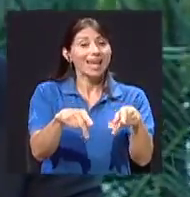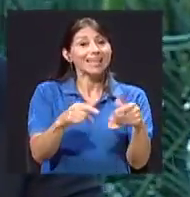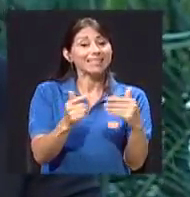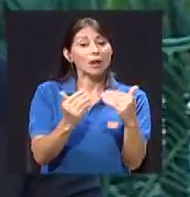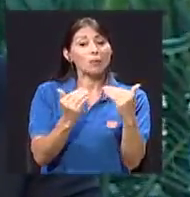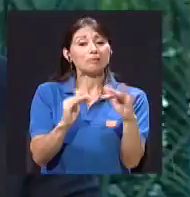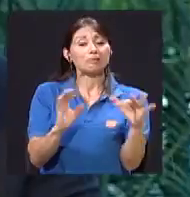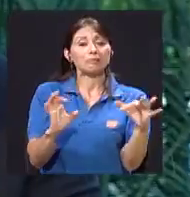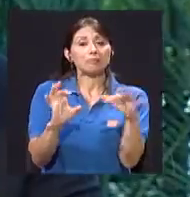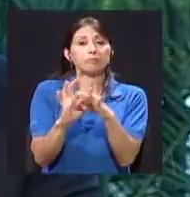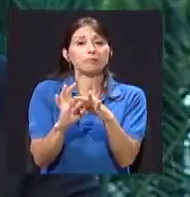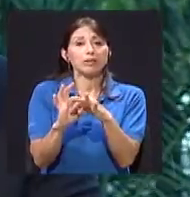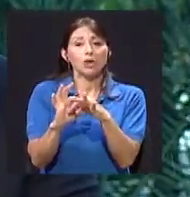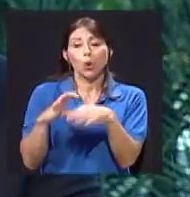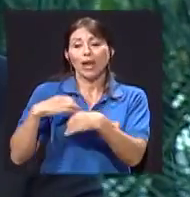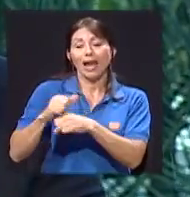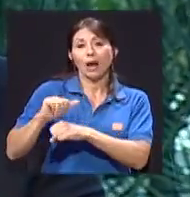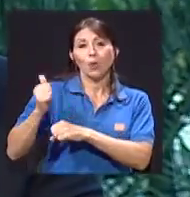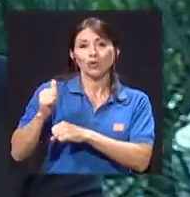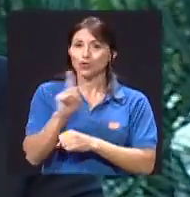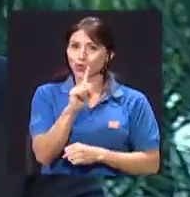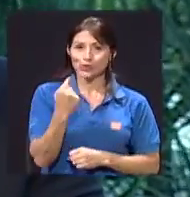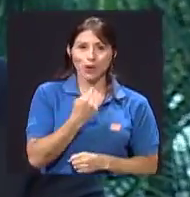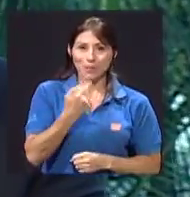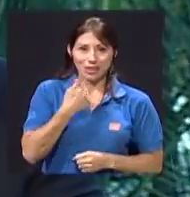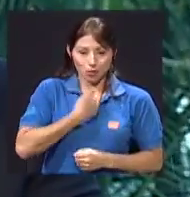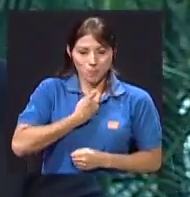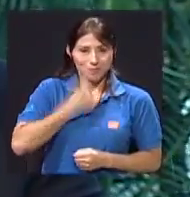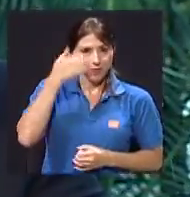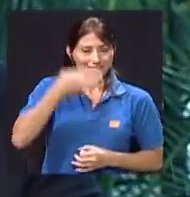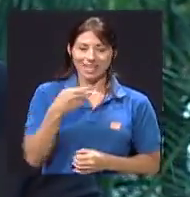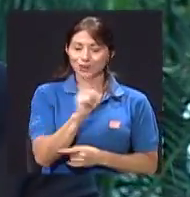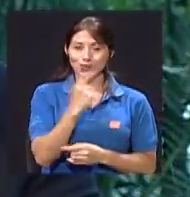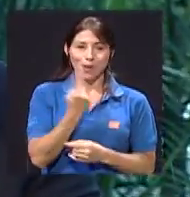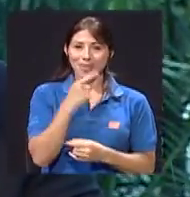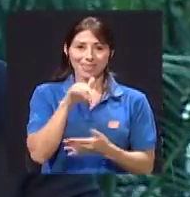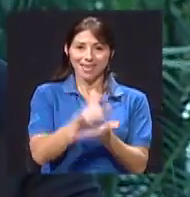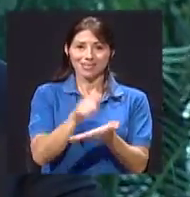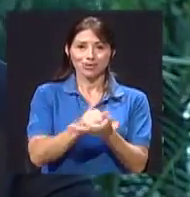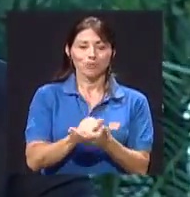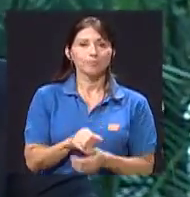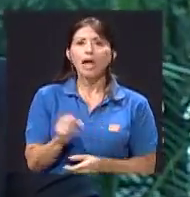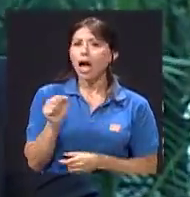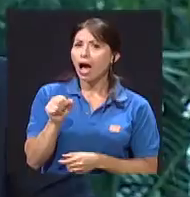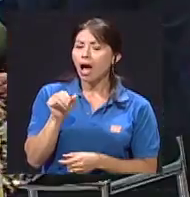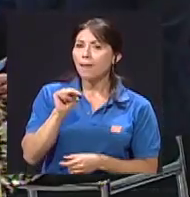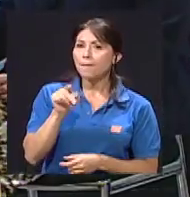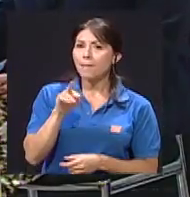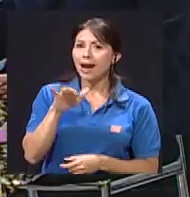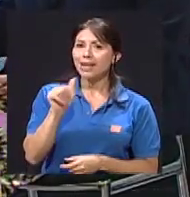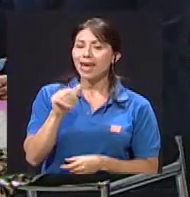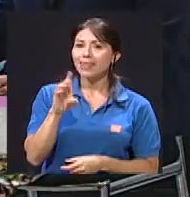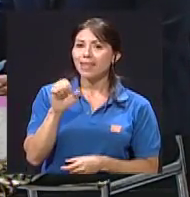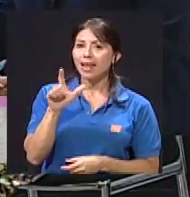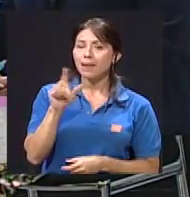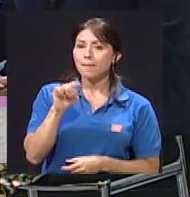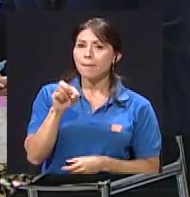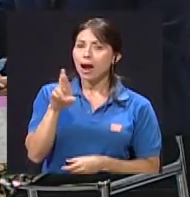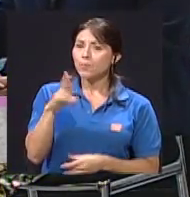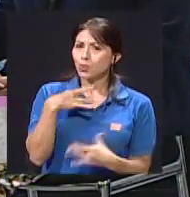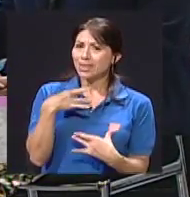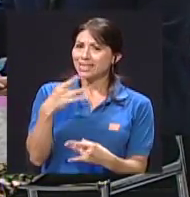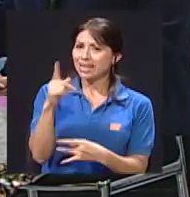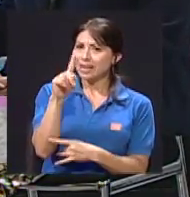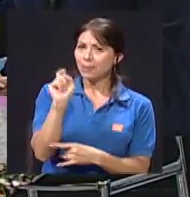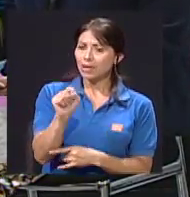de otros actores. Claro. No es solamente lo que yo decida o no, claro, decida hacer. Claro, María del Mar, me parece interesante la pregunta que le